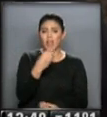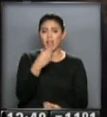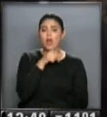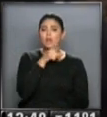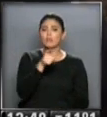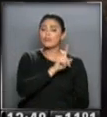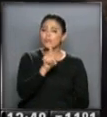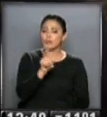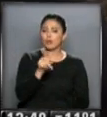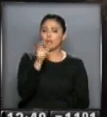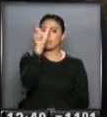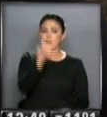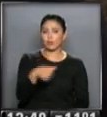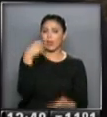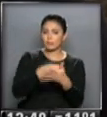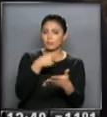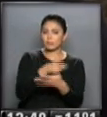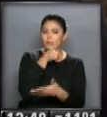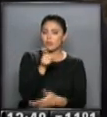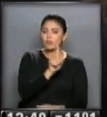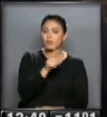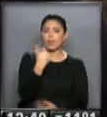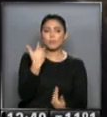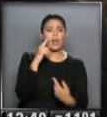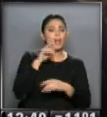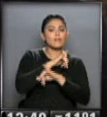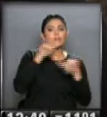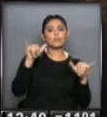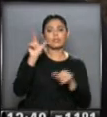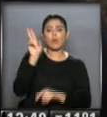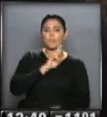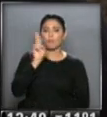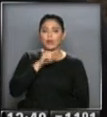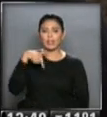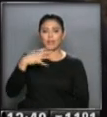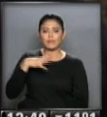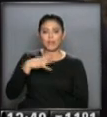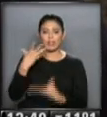atacar a luchadoras incansables como Susana utilice su programa para difundir los casos de víctimas de trata de personas